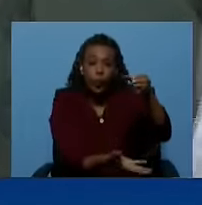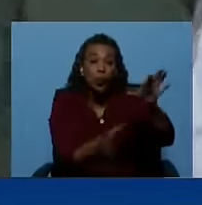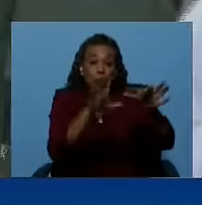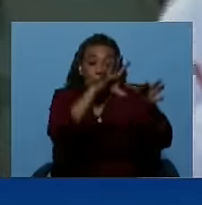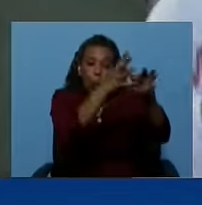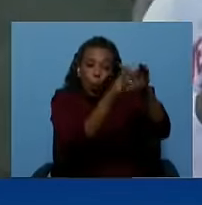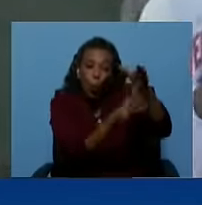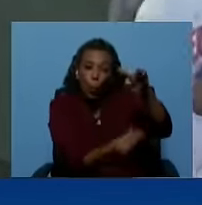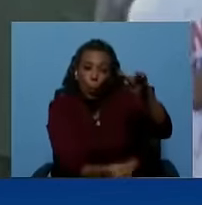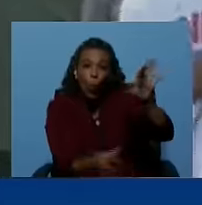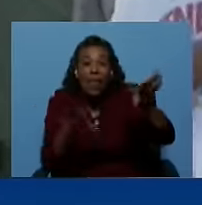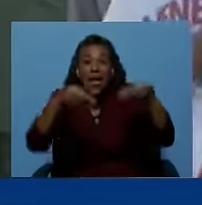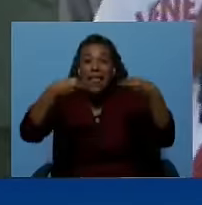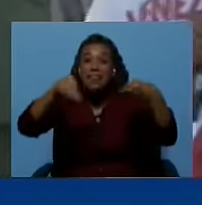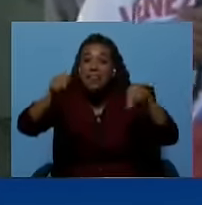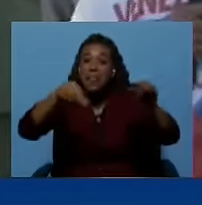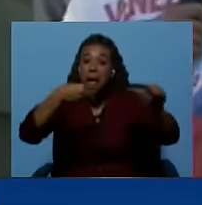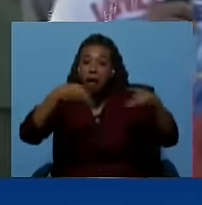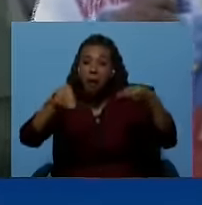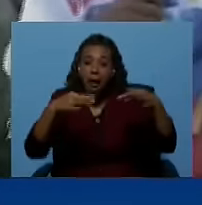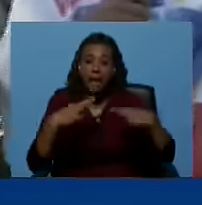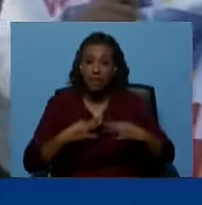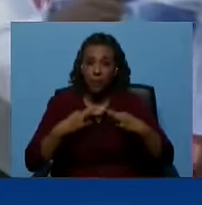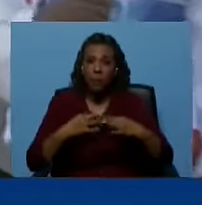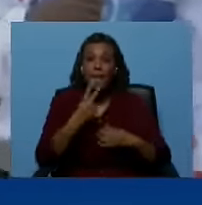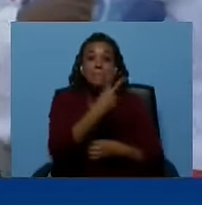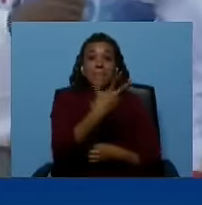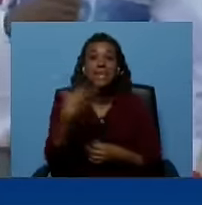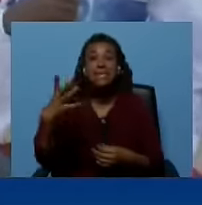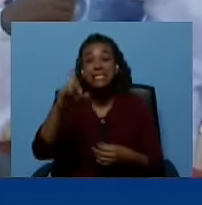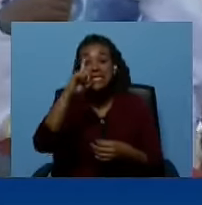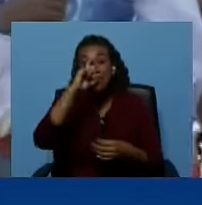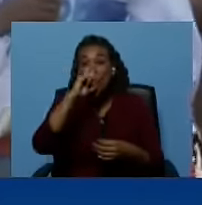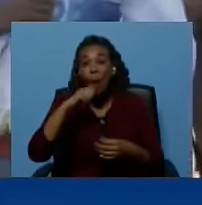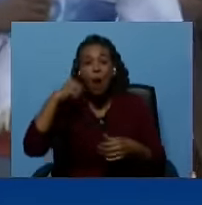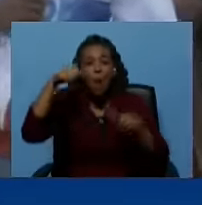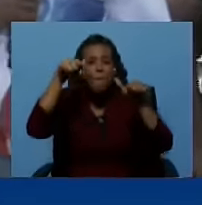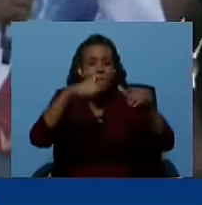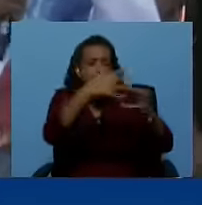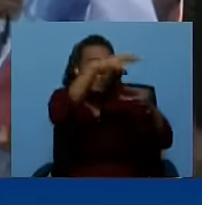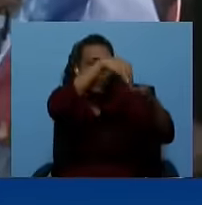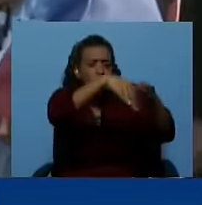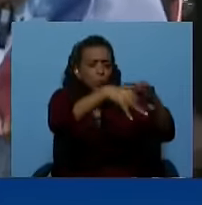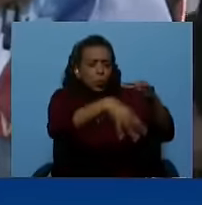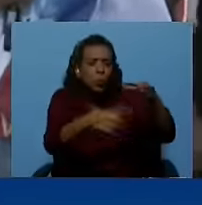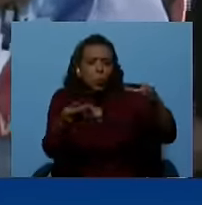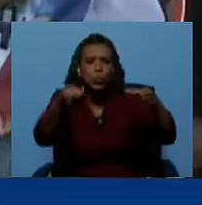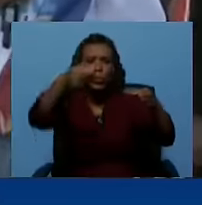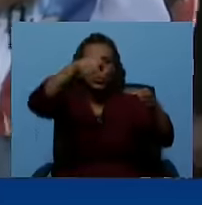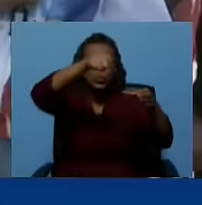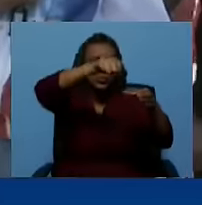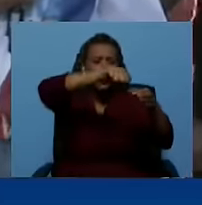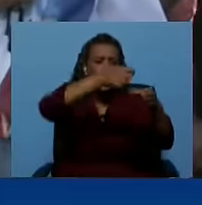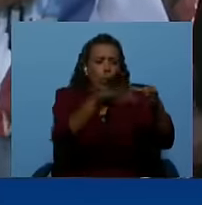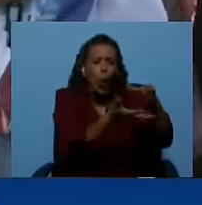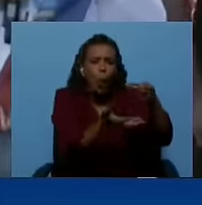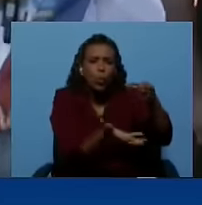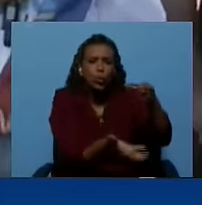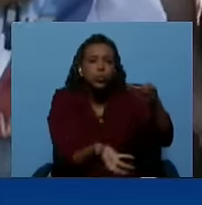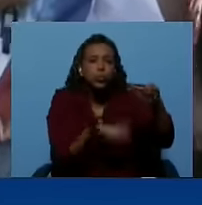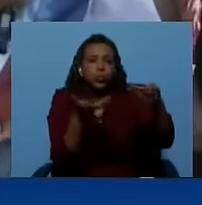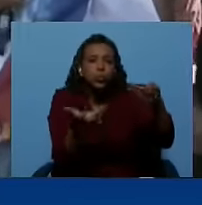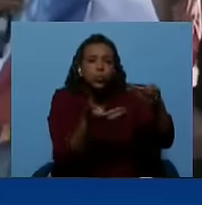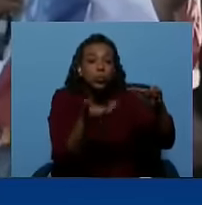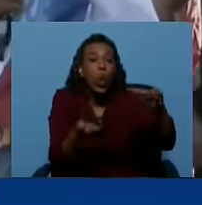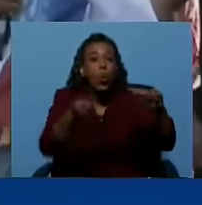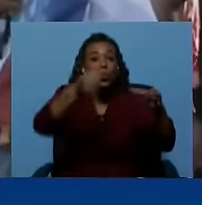una manga desde hace 25 años tenemos la misma manga está curadita es más tú le